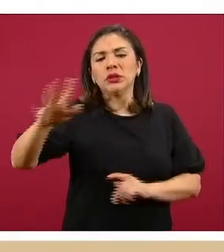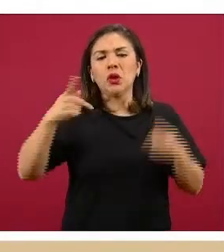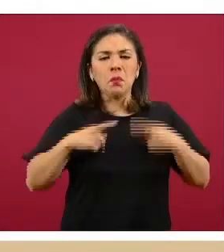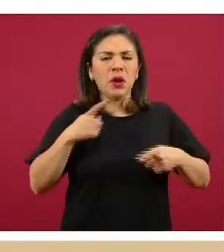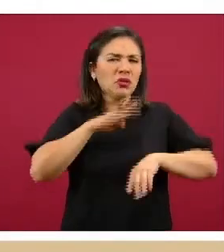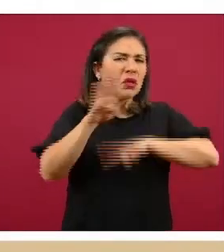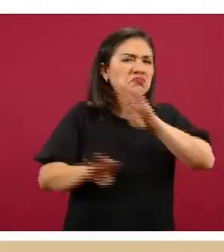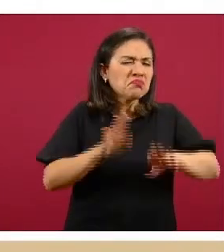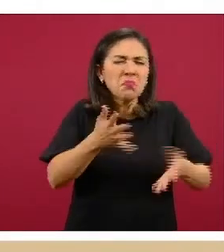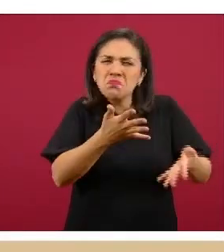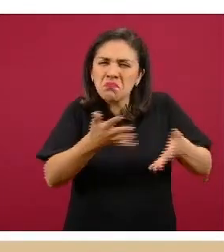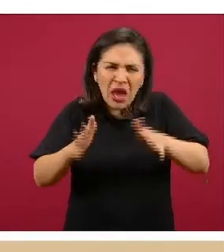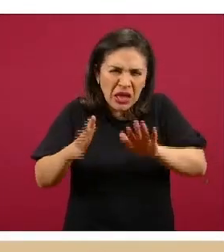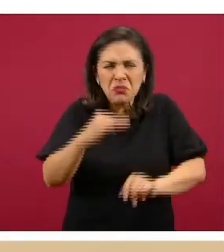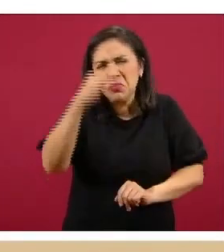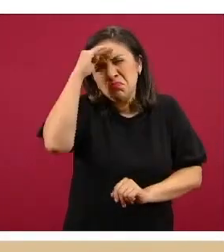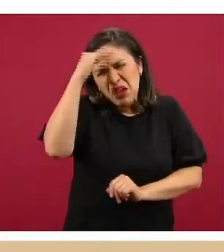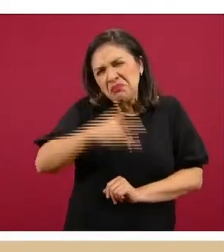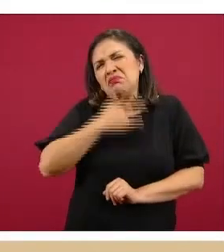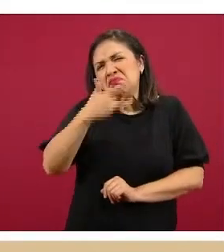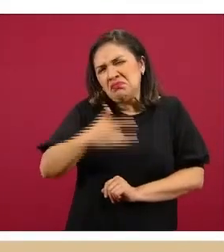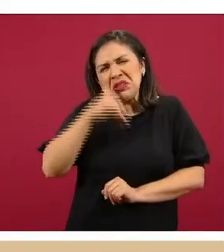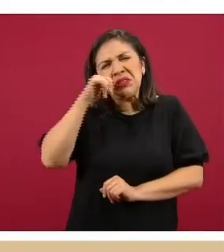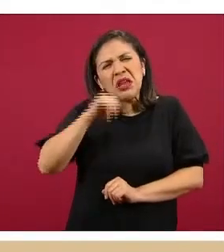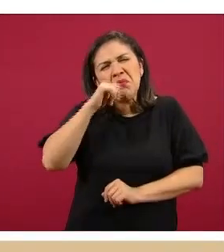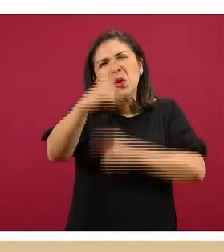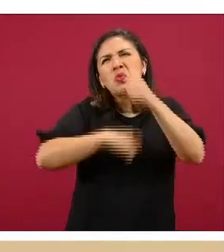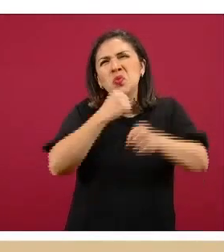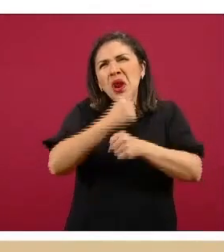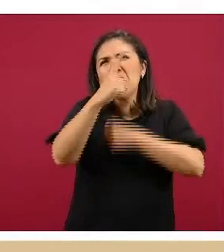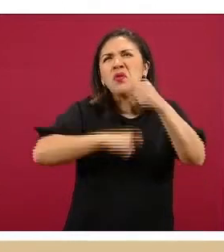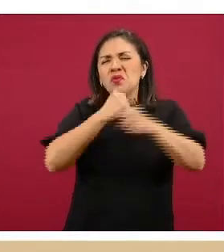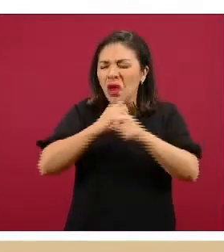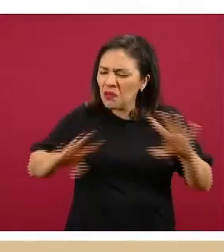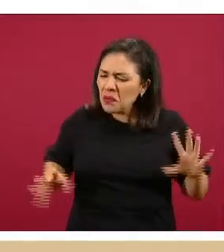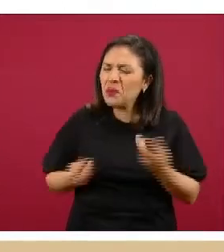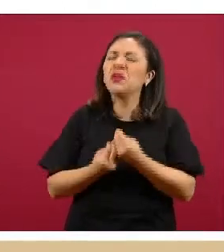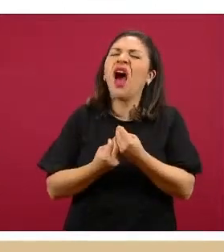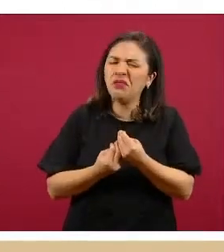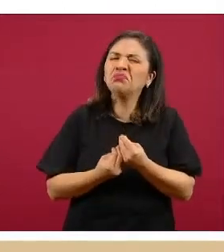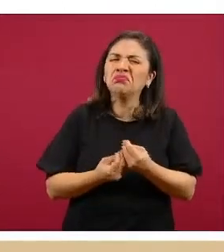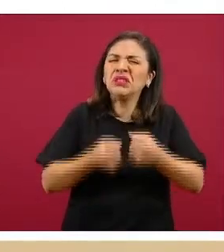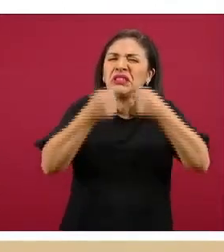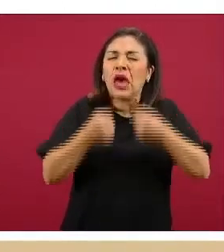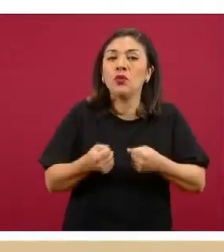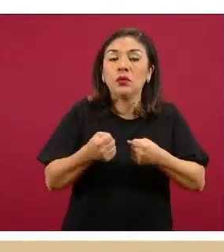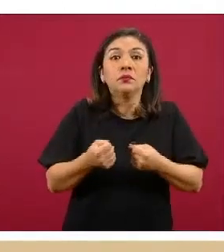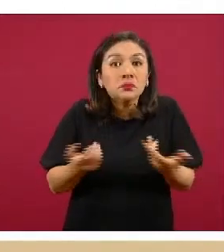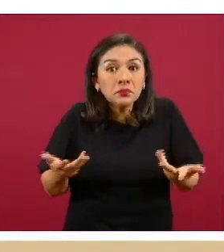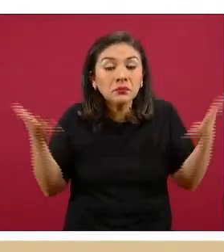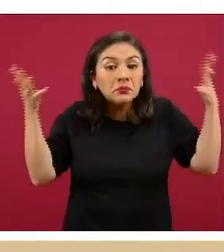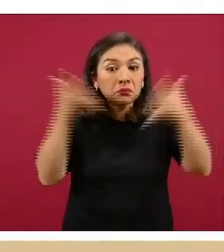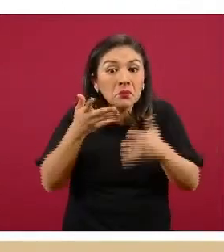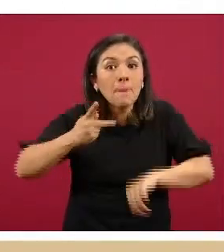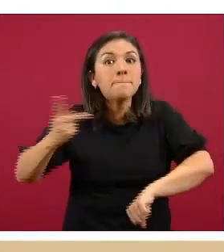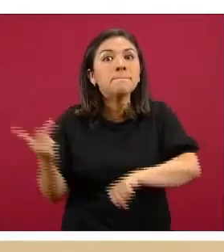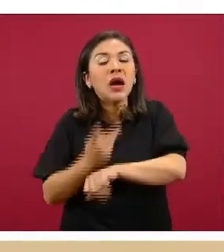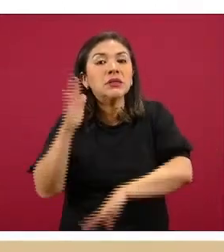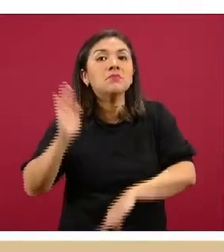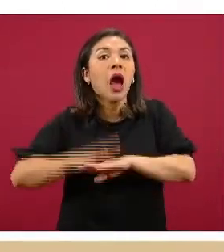576.955 defunciones. Eso es lo esperado de acuerdo a lo que se venía reflejando en los últimos 5 años. Y lo que ha